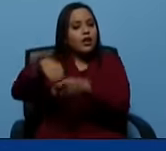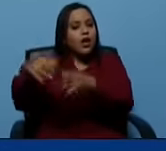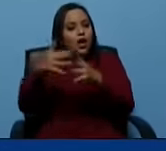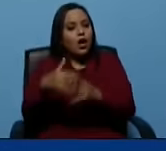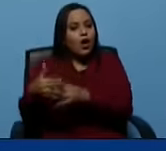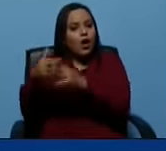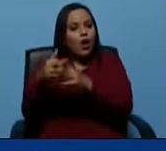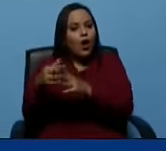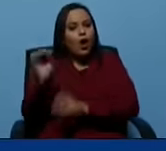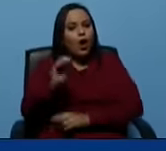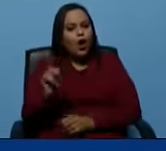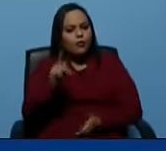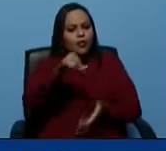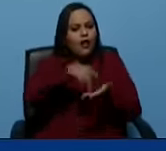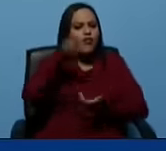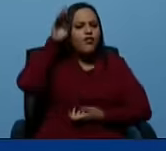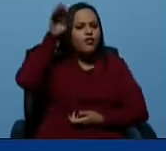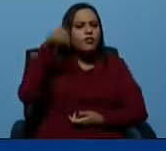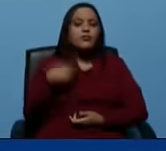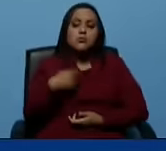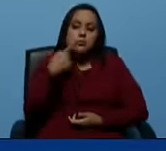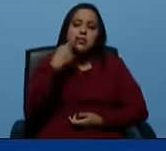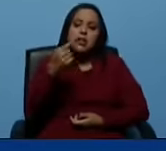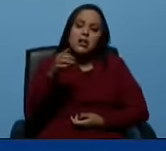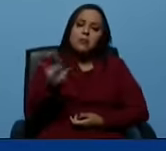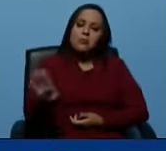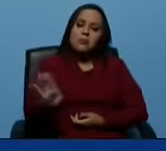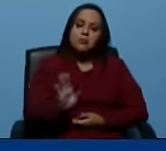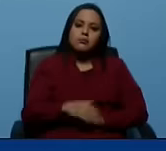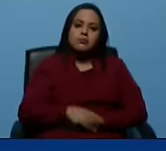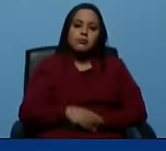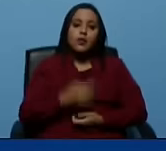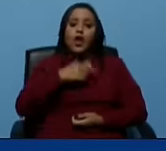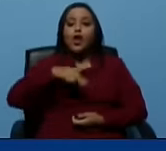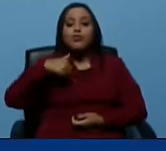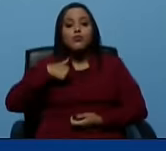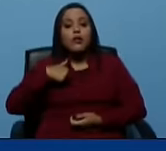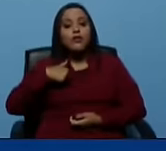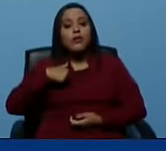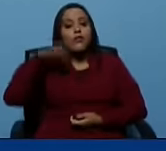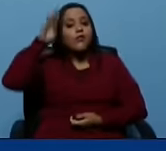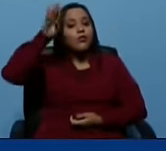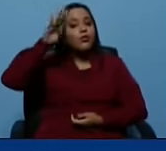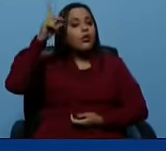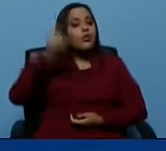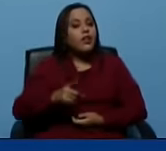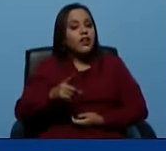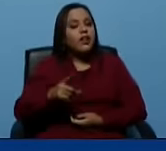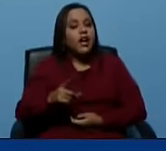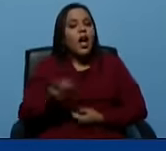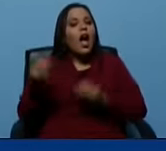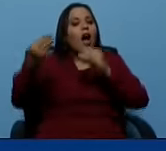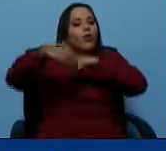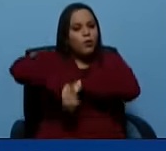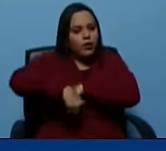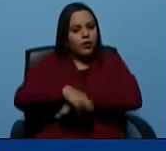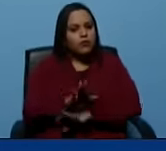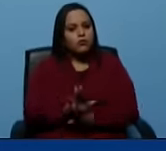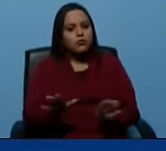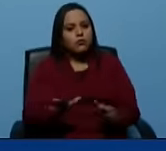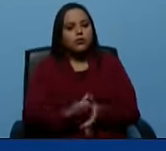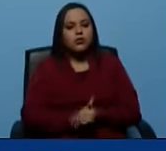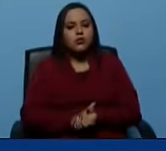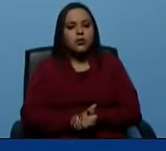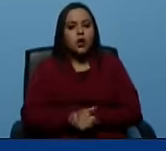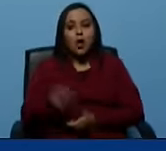al que venga a mandar en el futuro, le diría, nuestro destino tiene que ser entendernos. Y